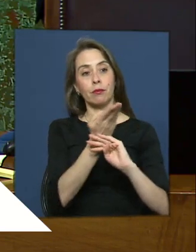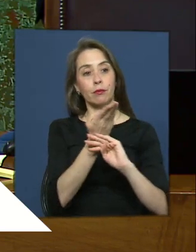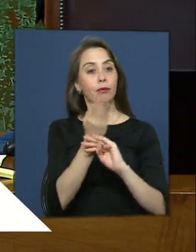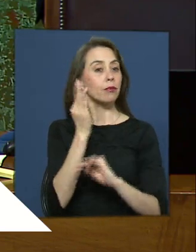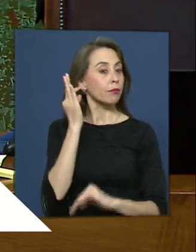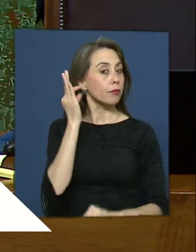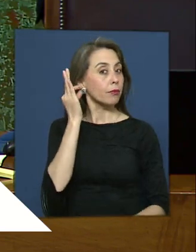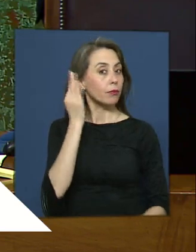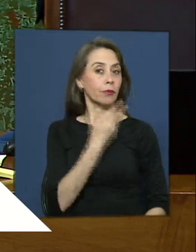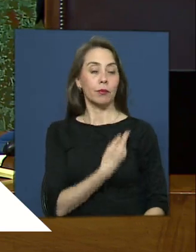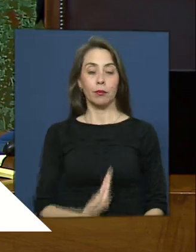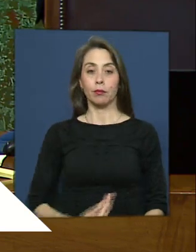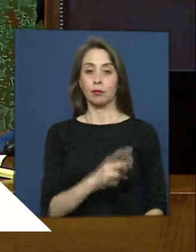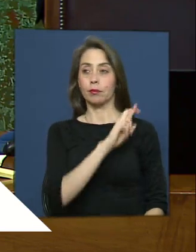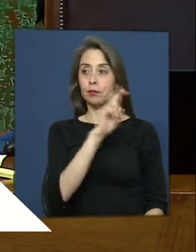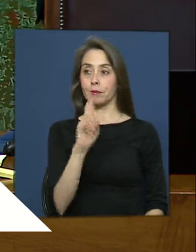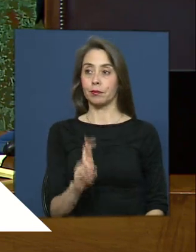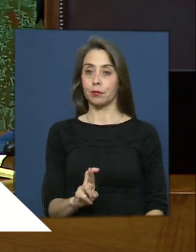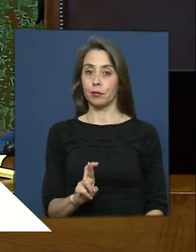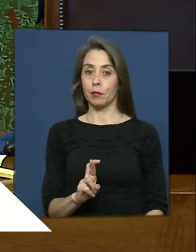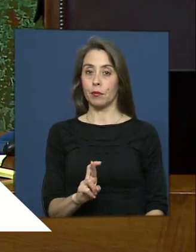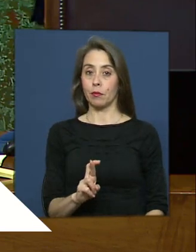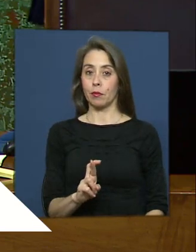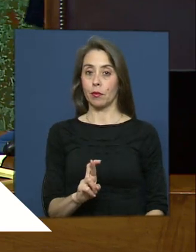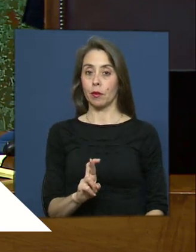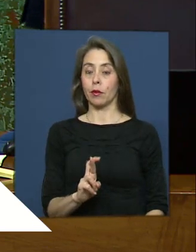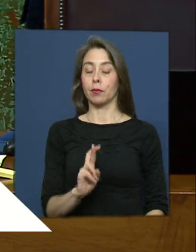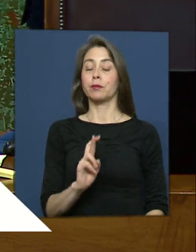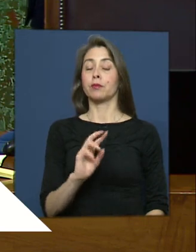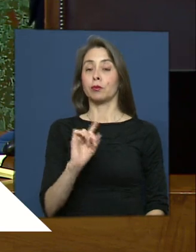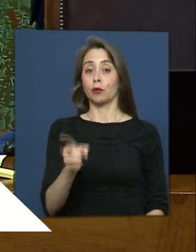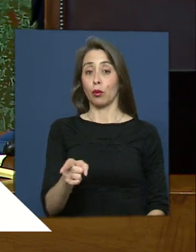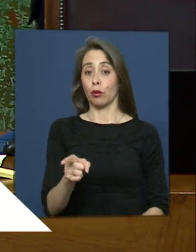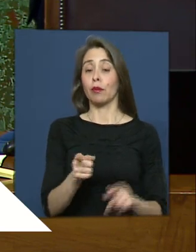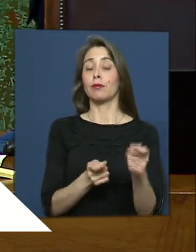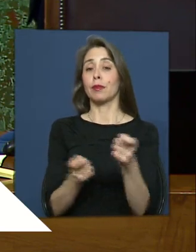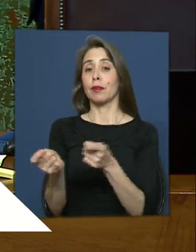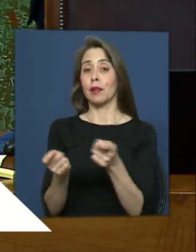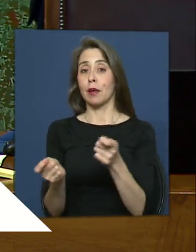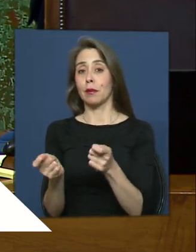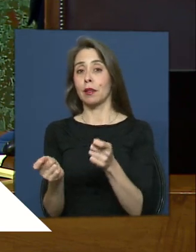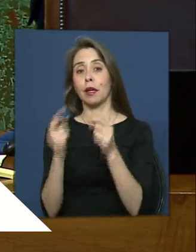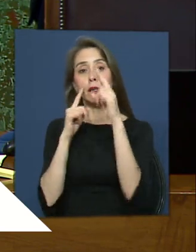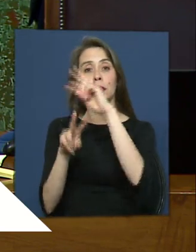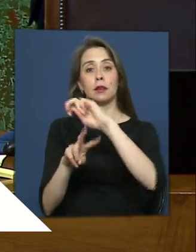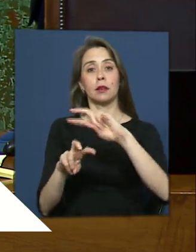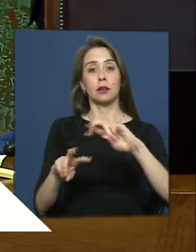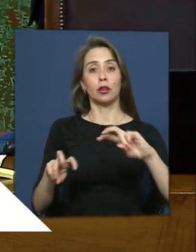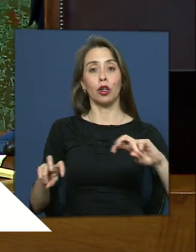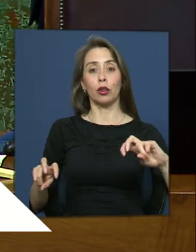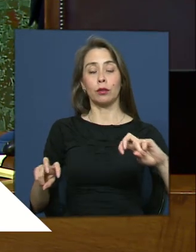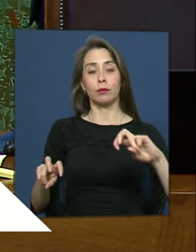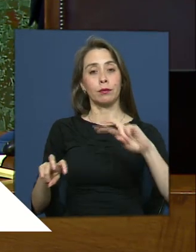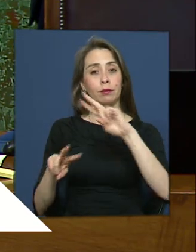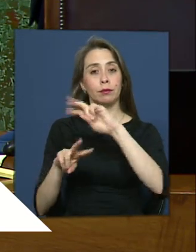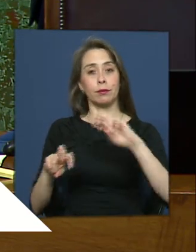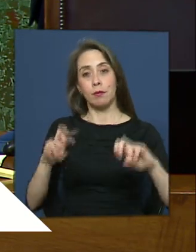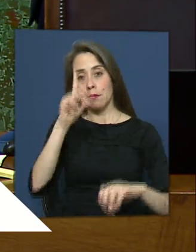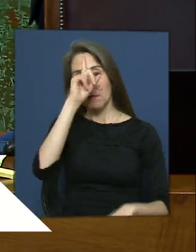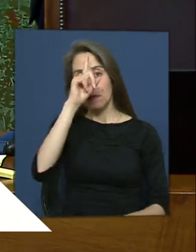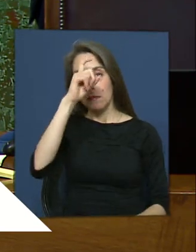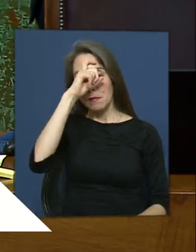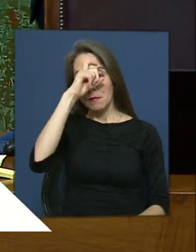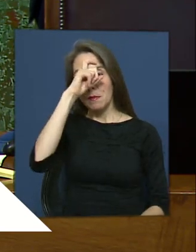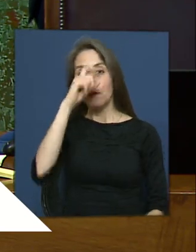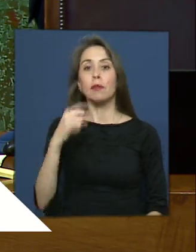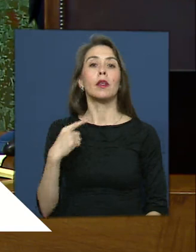solicita a su excelencia la Presidenta de la República se sirva a tener a bien gestionar los estudios pertinentes a fin de que el hospital